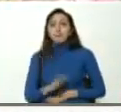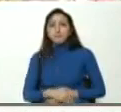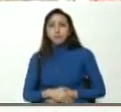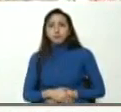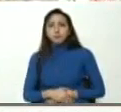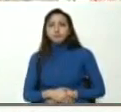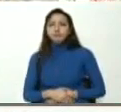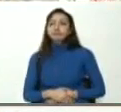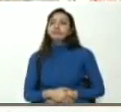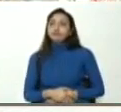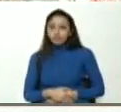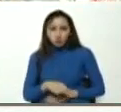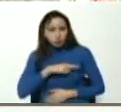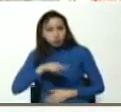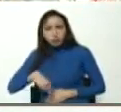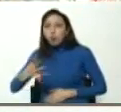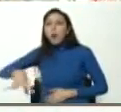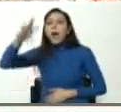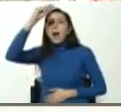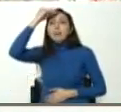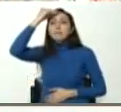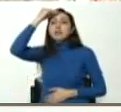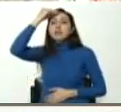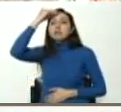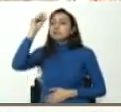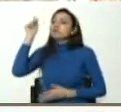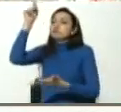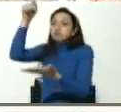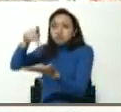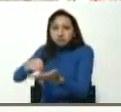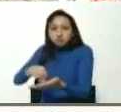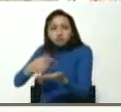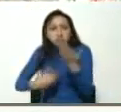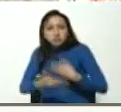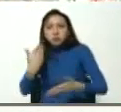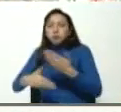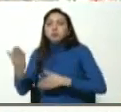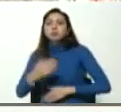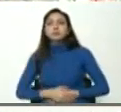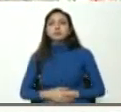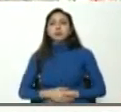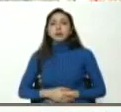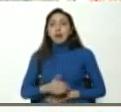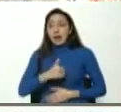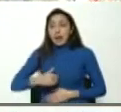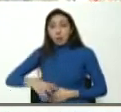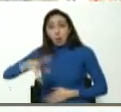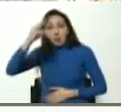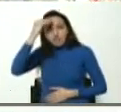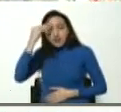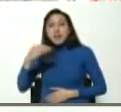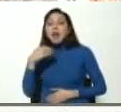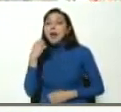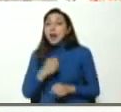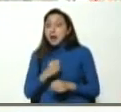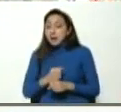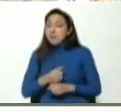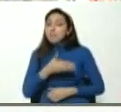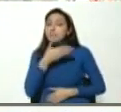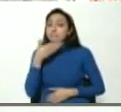de dónde agarrarnos a dónde acudir cuando cuando queremos aprender a hacer las cosas mejor